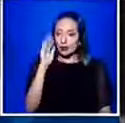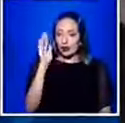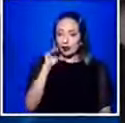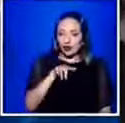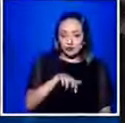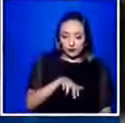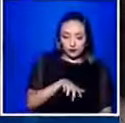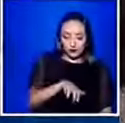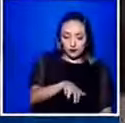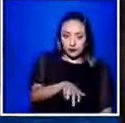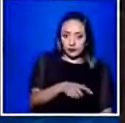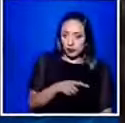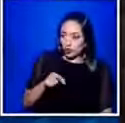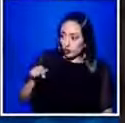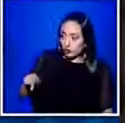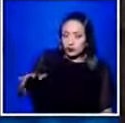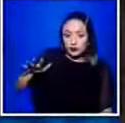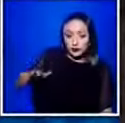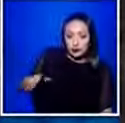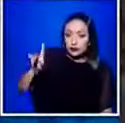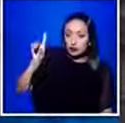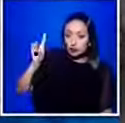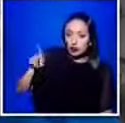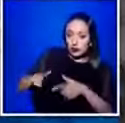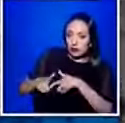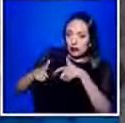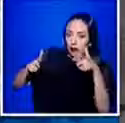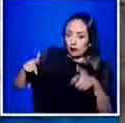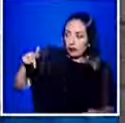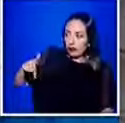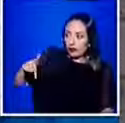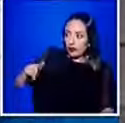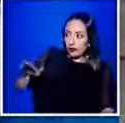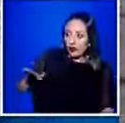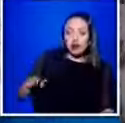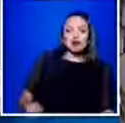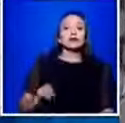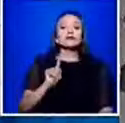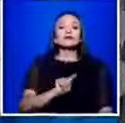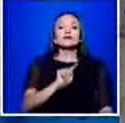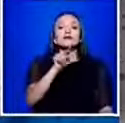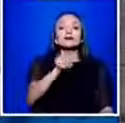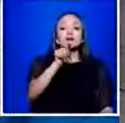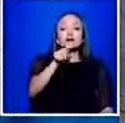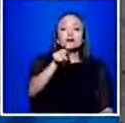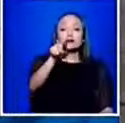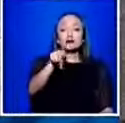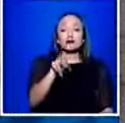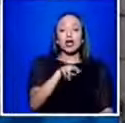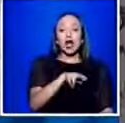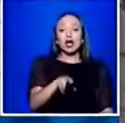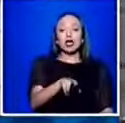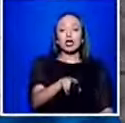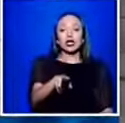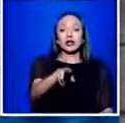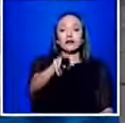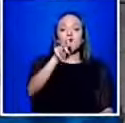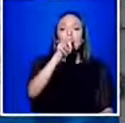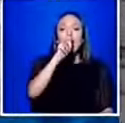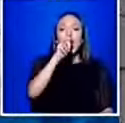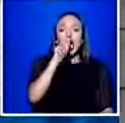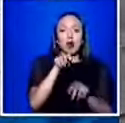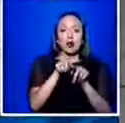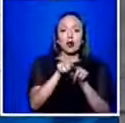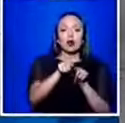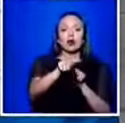Antoñito, porque no es solo esta fuga, que es bastante escandalosa esta fuga, sino que miren el río que viene acá, pues viene de